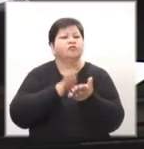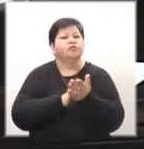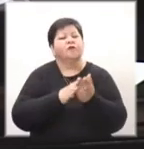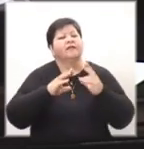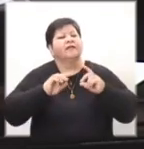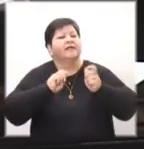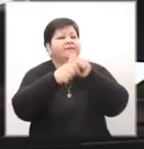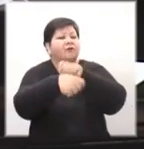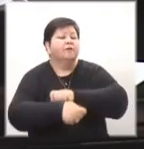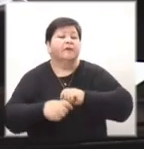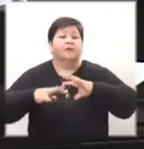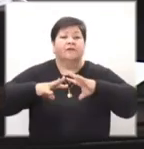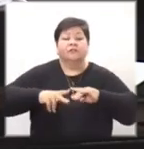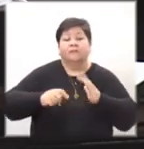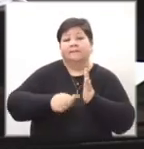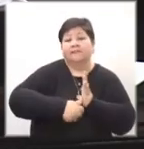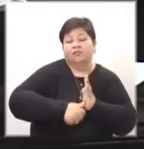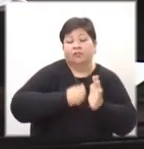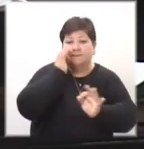y pensiones, expresó: